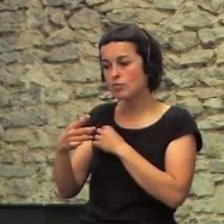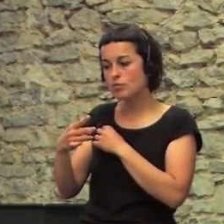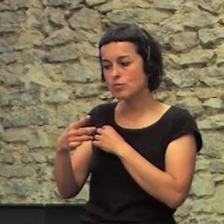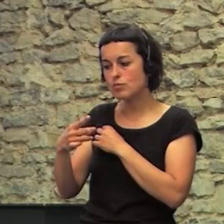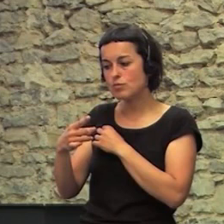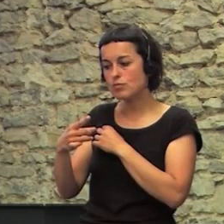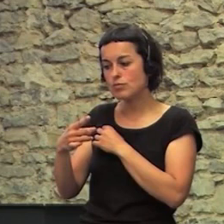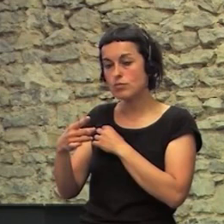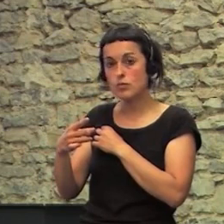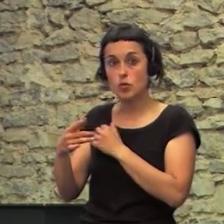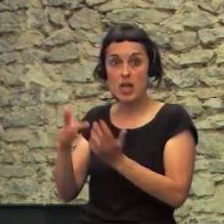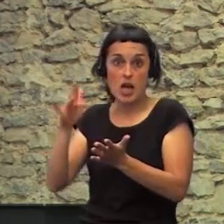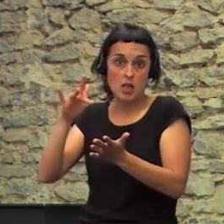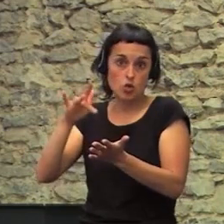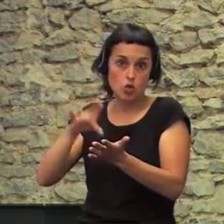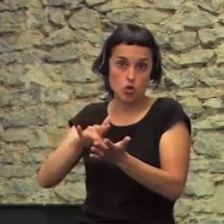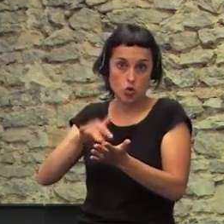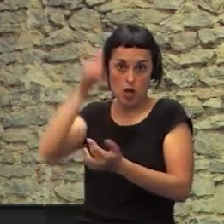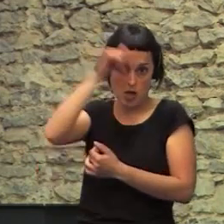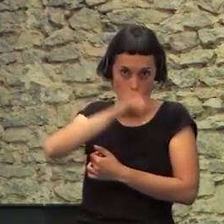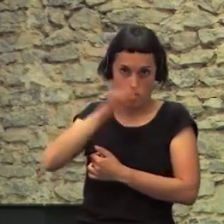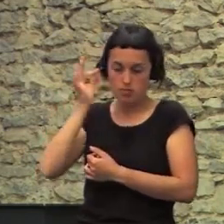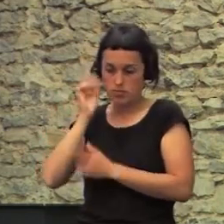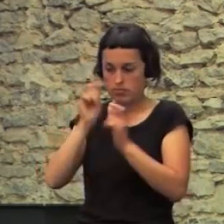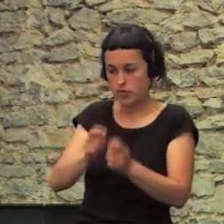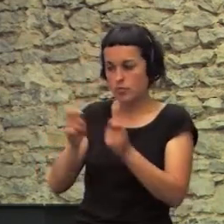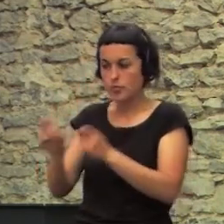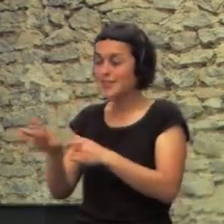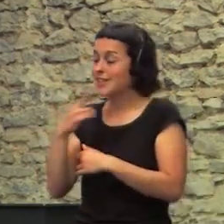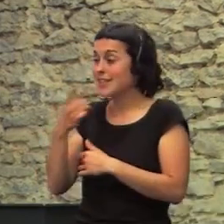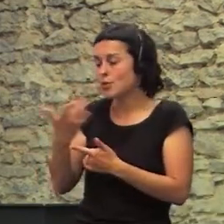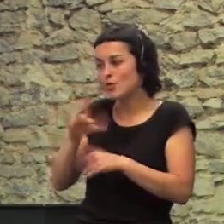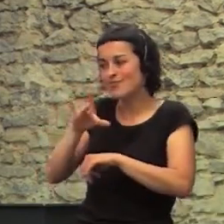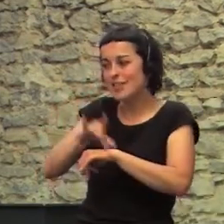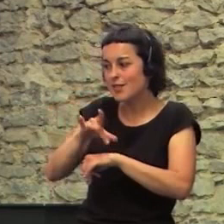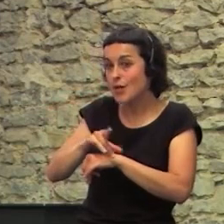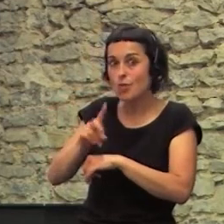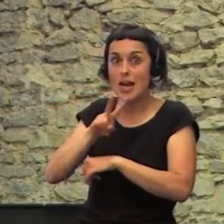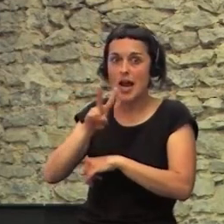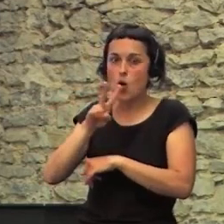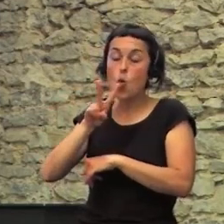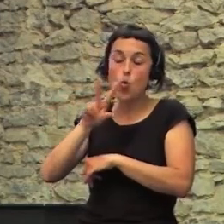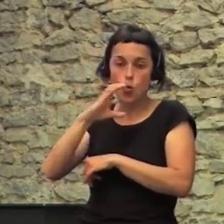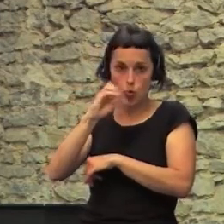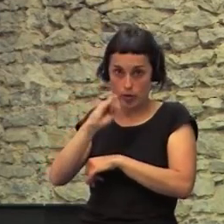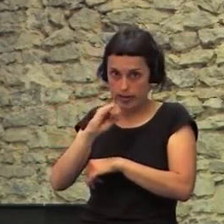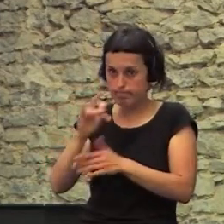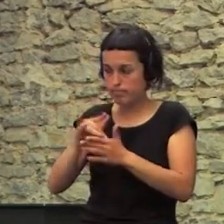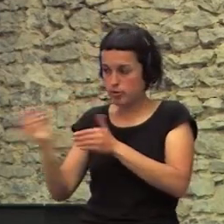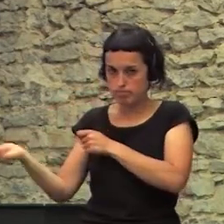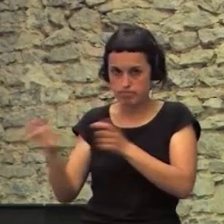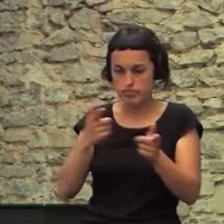simplemente cuando asignaron que habían sido niño o niña, pero que estaban malitos, que estaban en la UCI y no podían verlos y tal. Y cuando ya se decidió